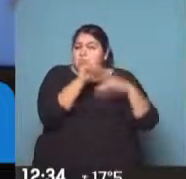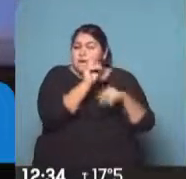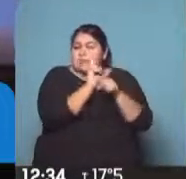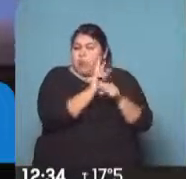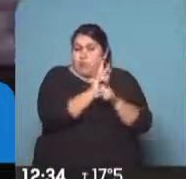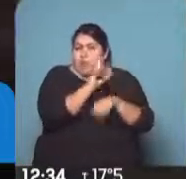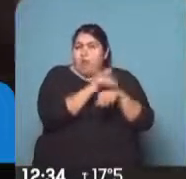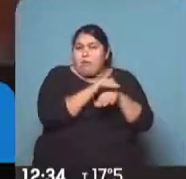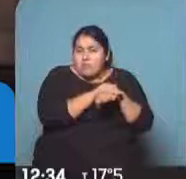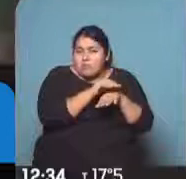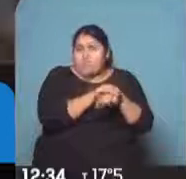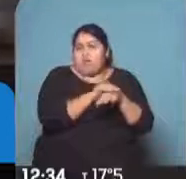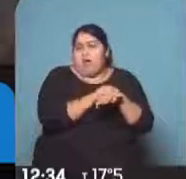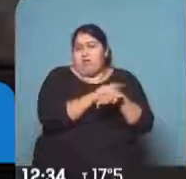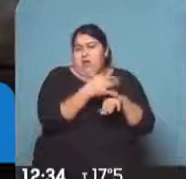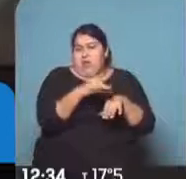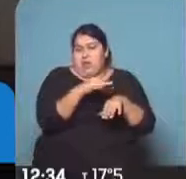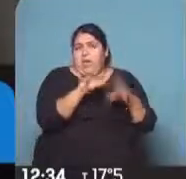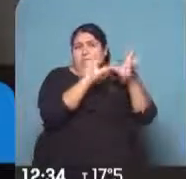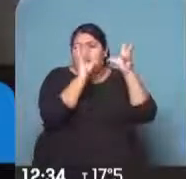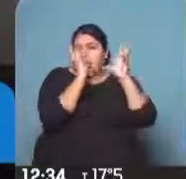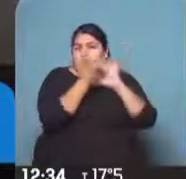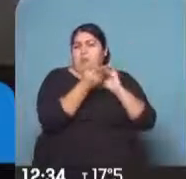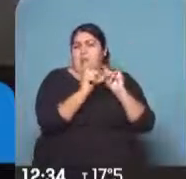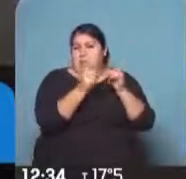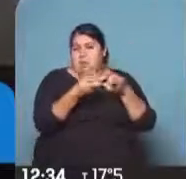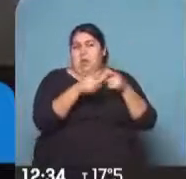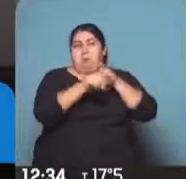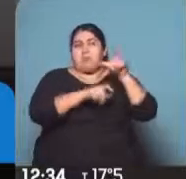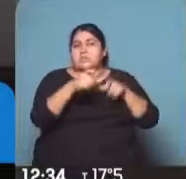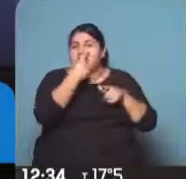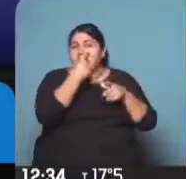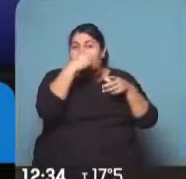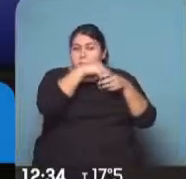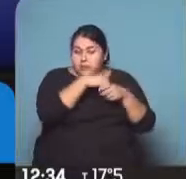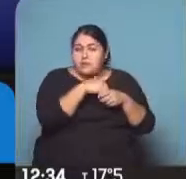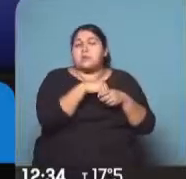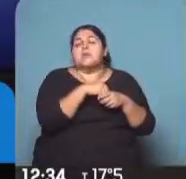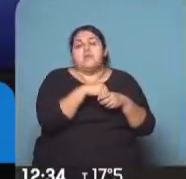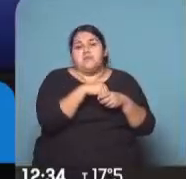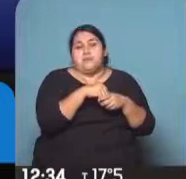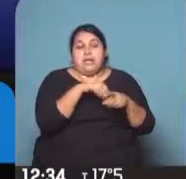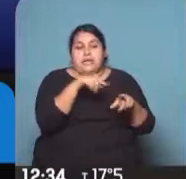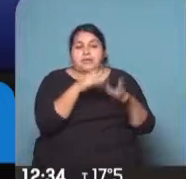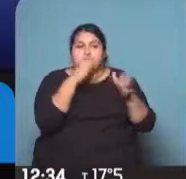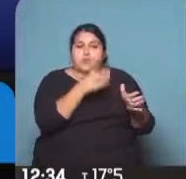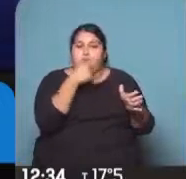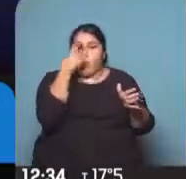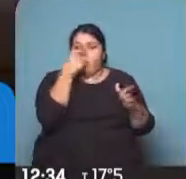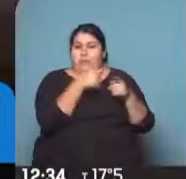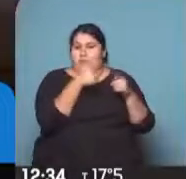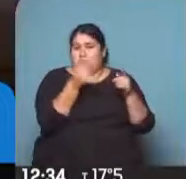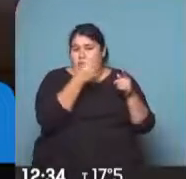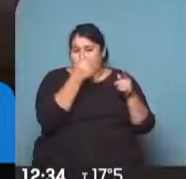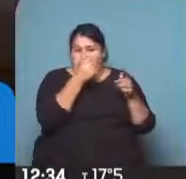responsabilidad para con el clima y para con los habitantes de este planeta de manera importante hacia eso